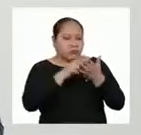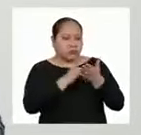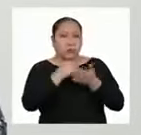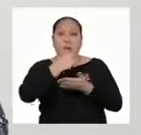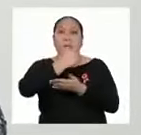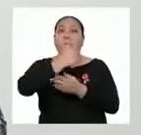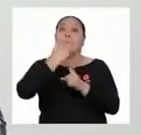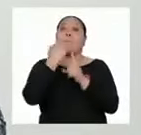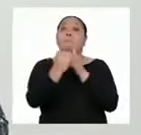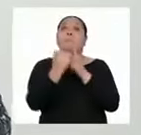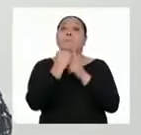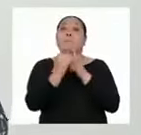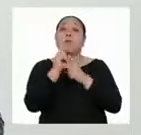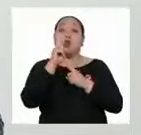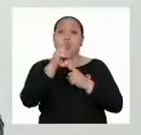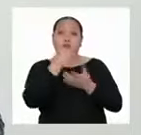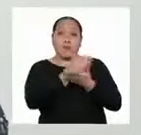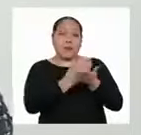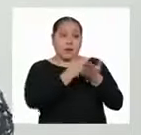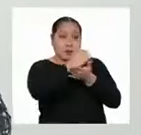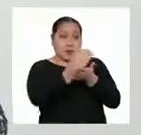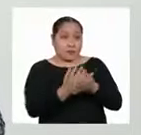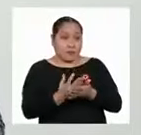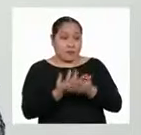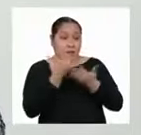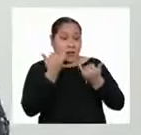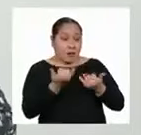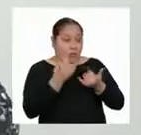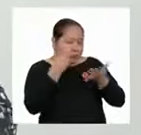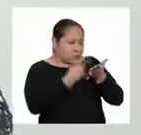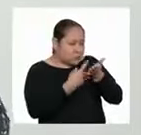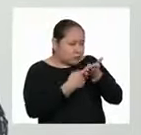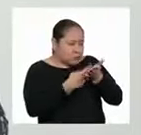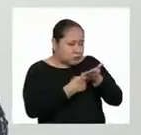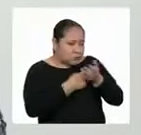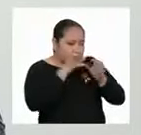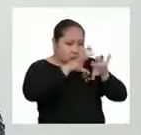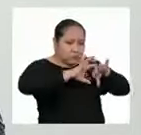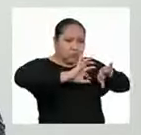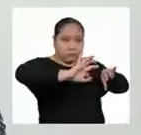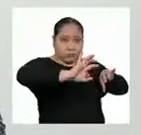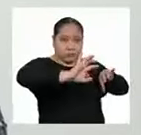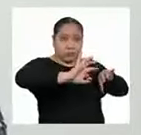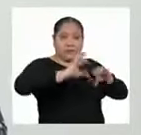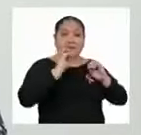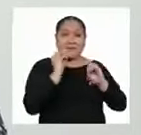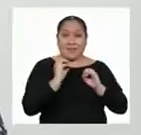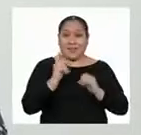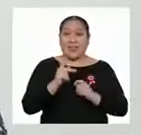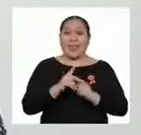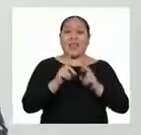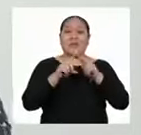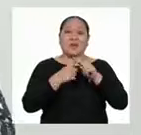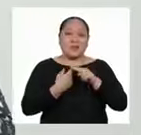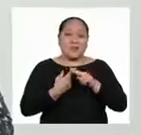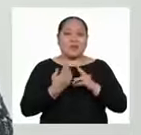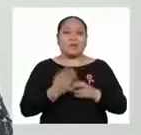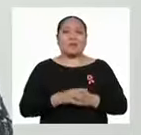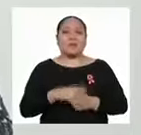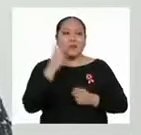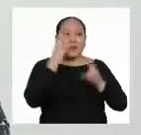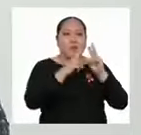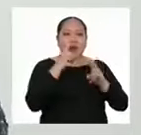dos partes, las cuales discutiremos y analizaremos de manera independiente. Bien, vamos a determinar